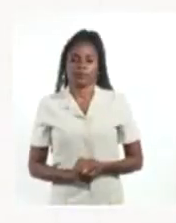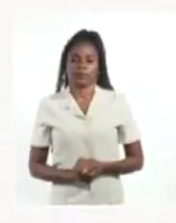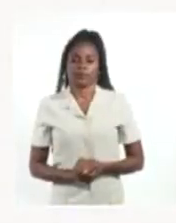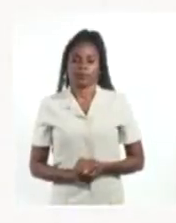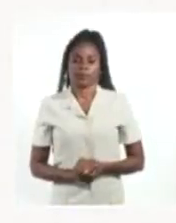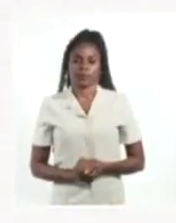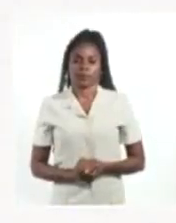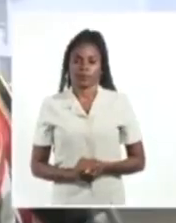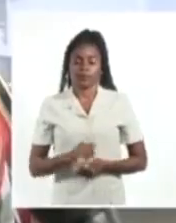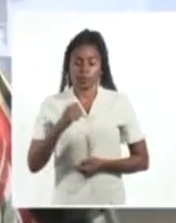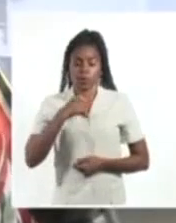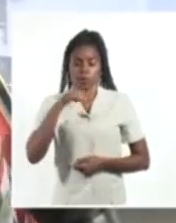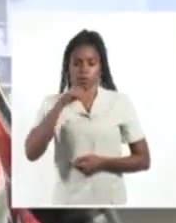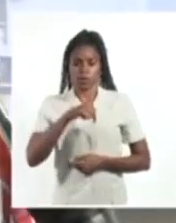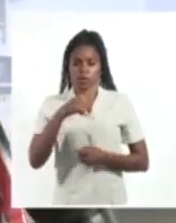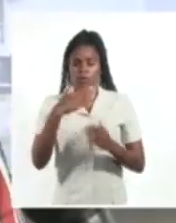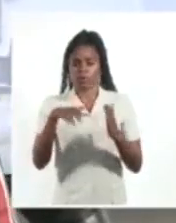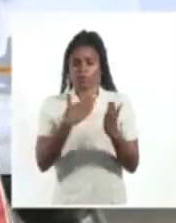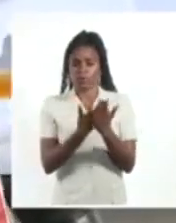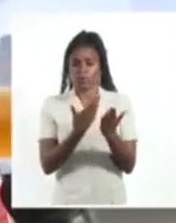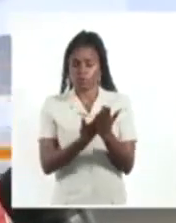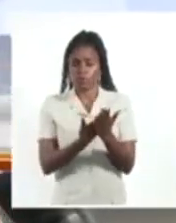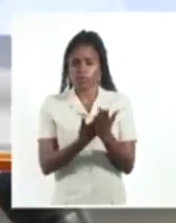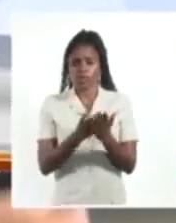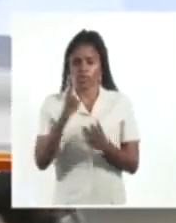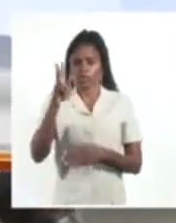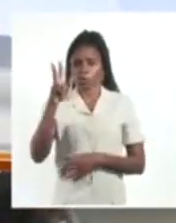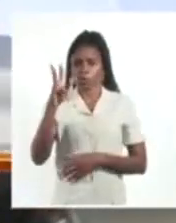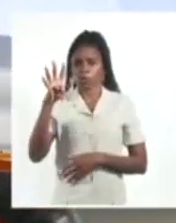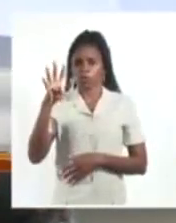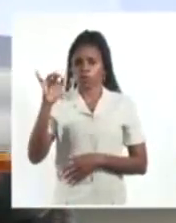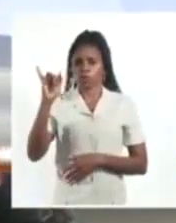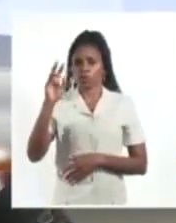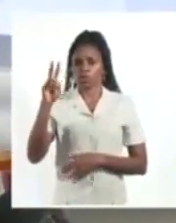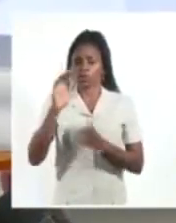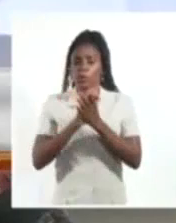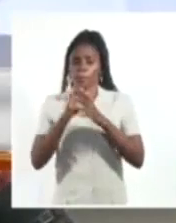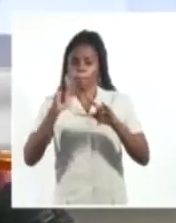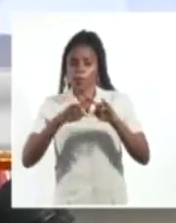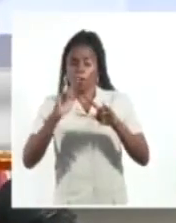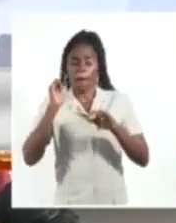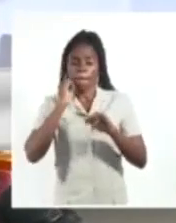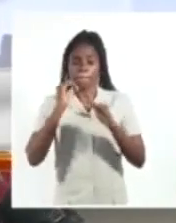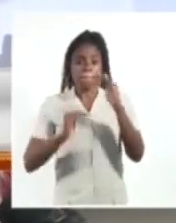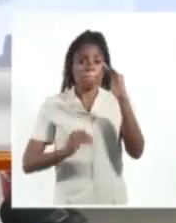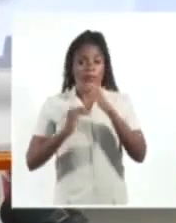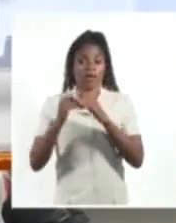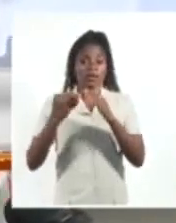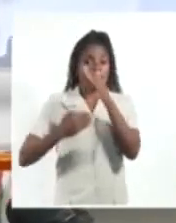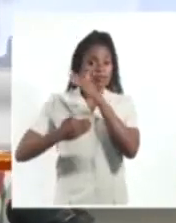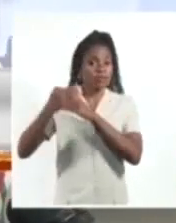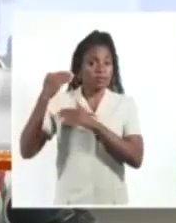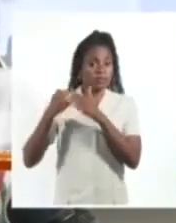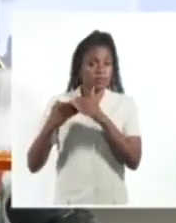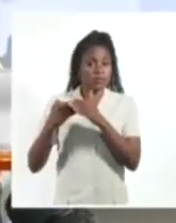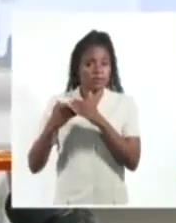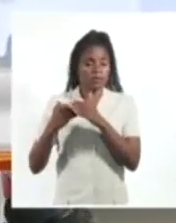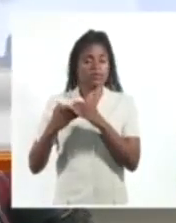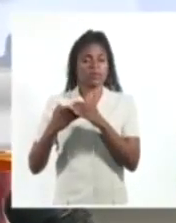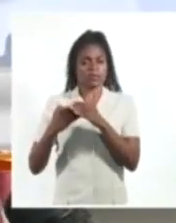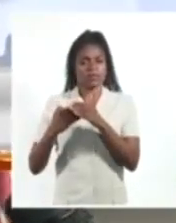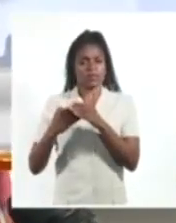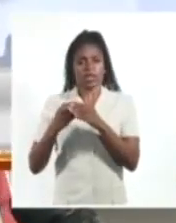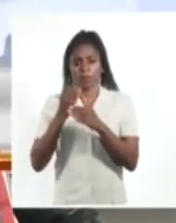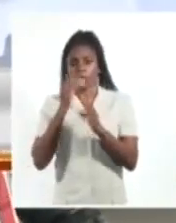Estamos estimando una disponibilidad de 2.462 megawatts superior a la del día de ayer, que con un pronóstico